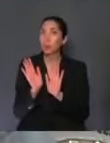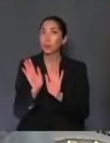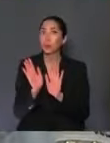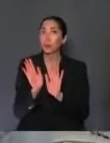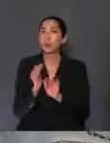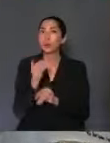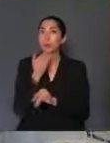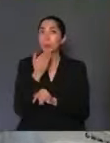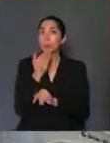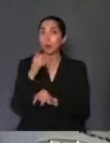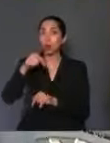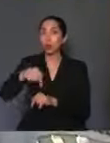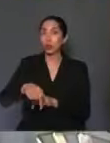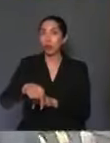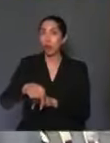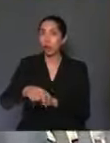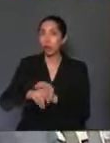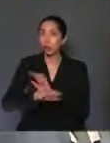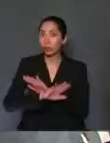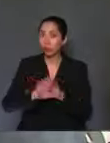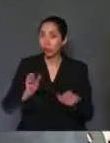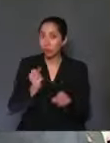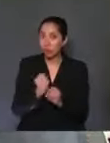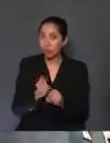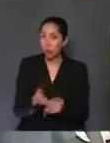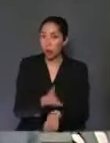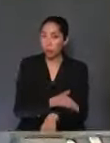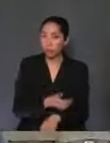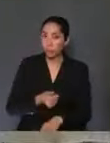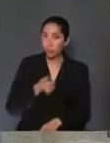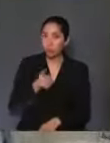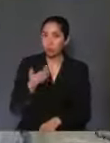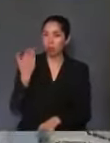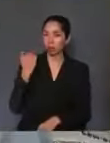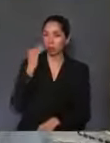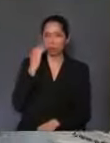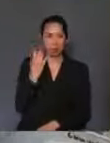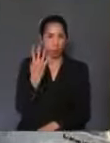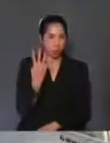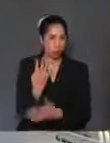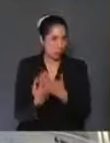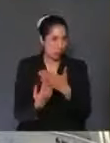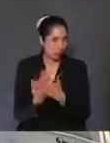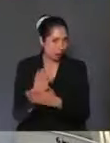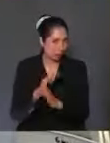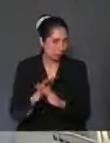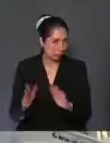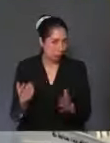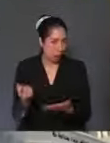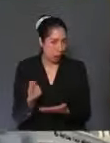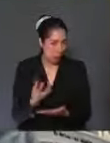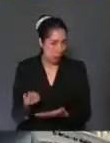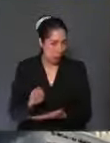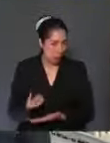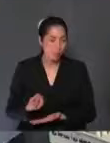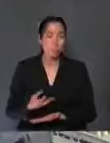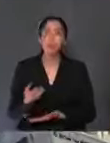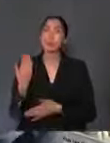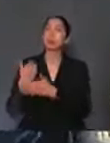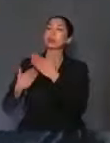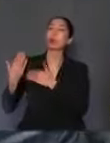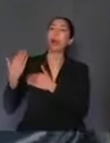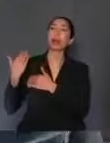más temprano. ¿Por qué? Porque la vez anterior nos desocupamos casi las 4 de la mañana. Ah, por la cantidad de votos. Claro, sí. La cantidad. ¿Cómo funcionó el proceso anterior? Para nosotros